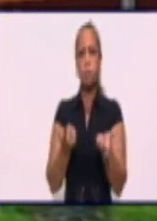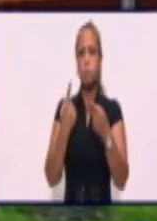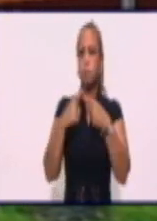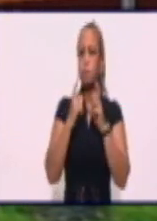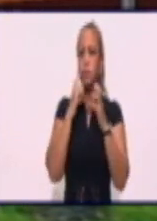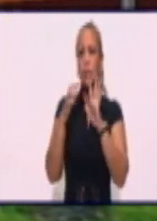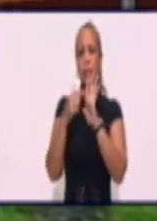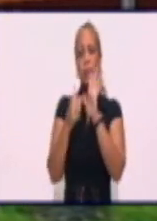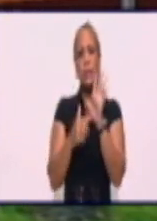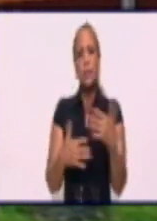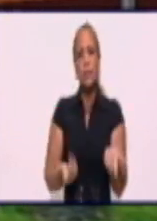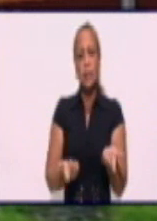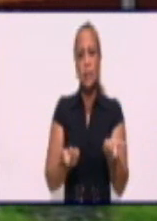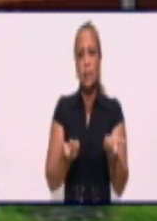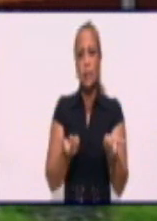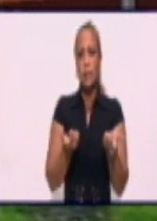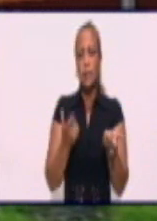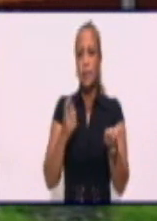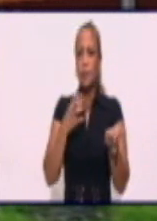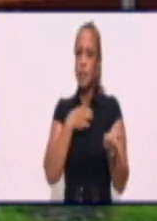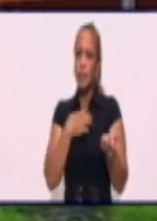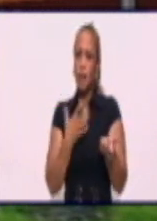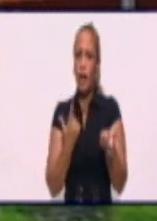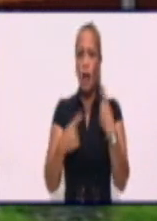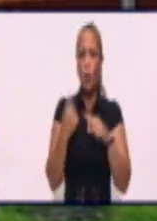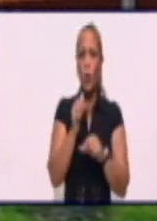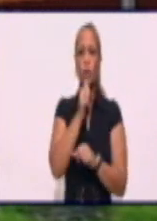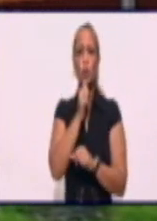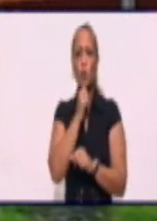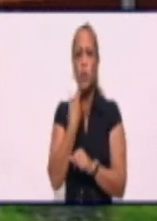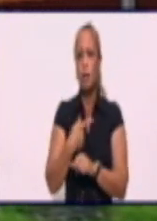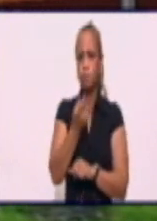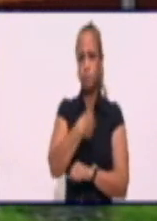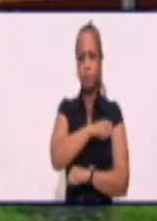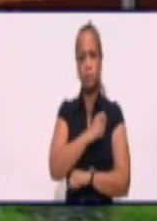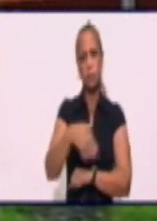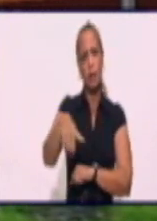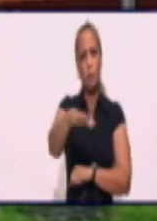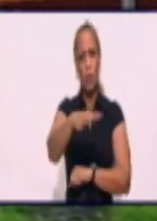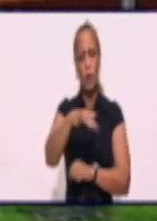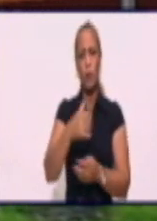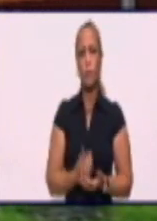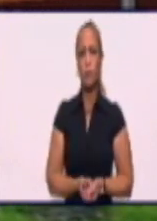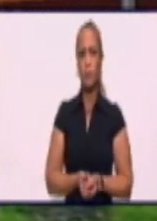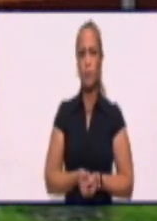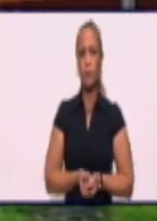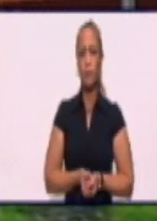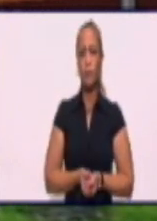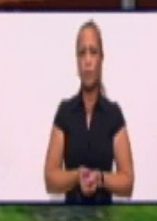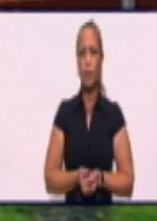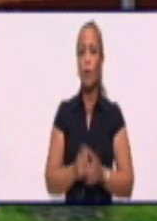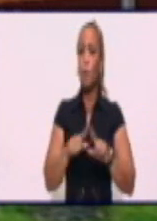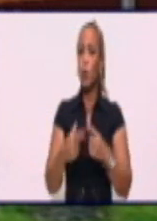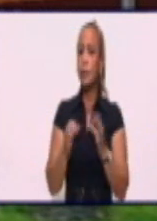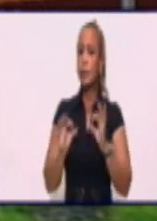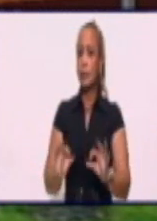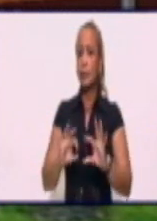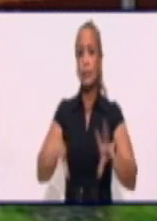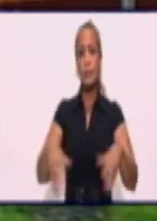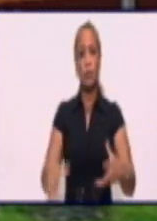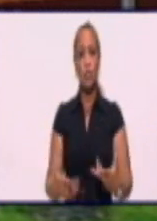han traído también inquietudes en la población, dudas, porque realmente ha sido una situación